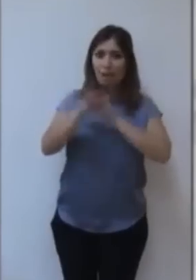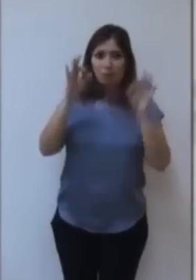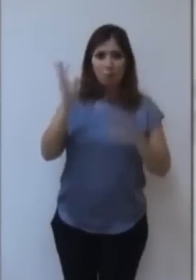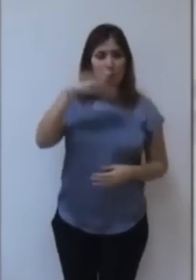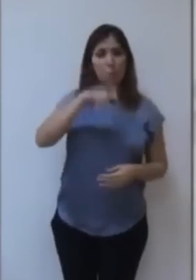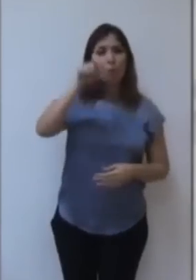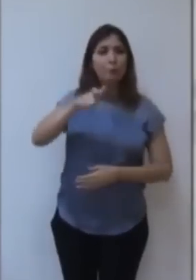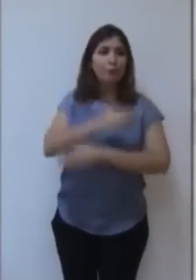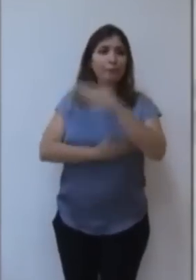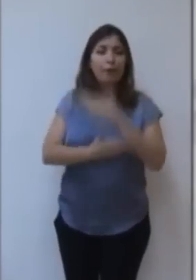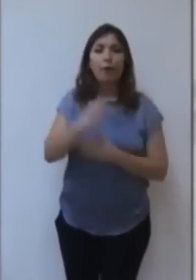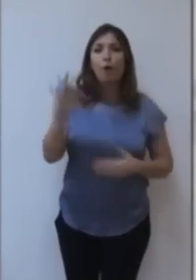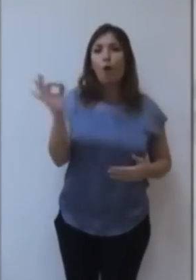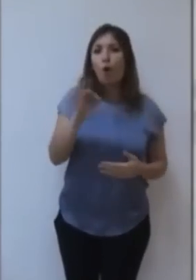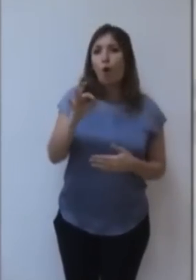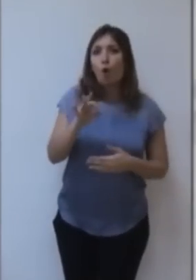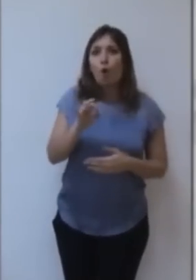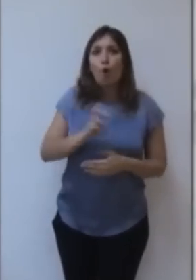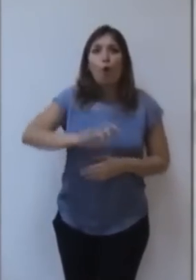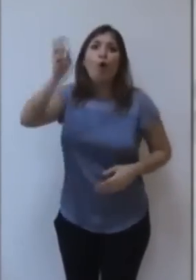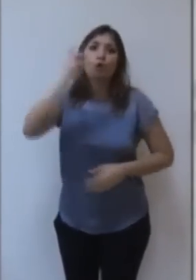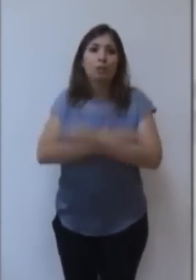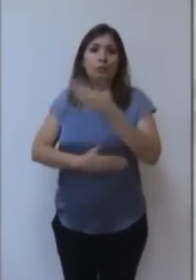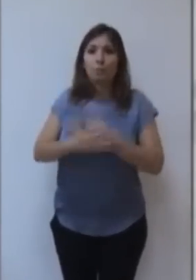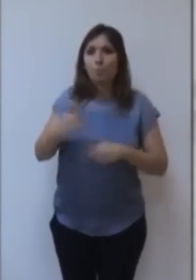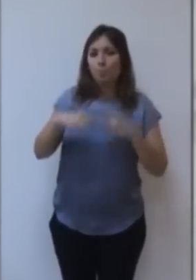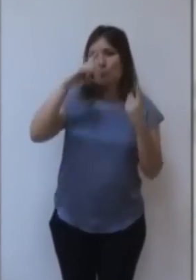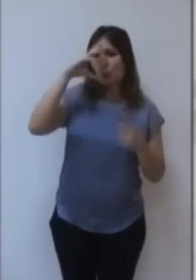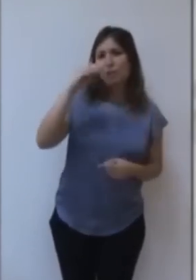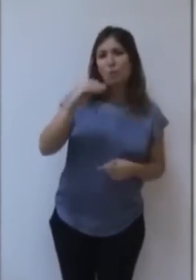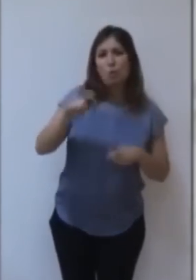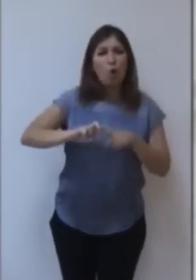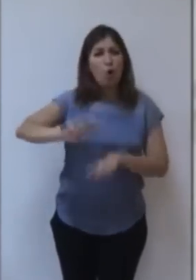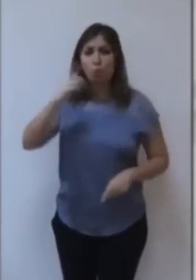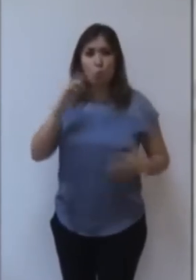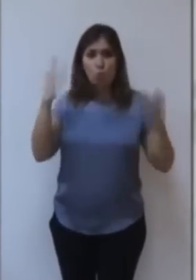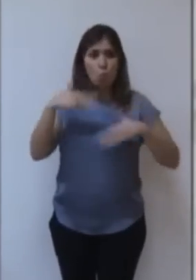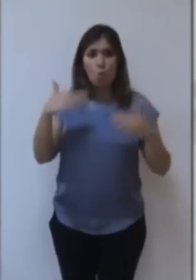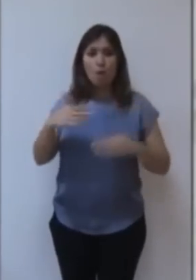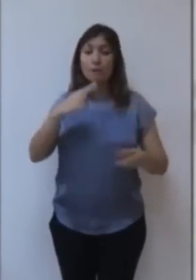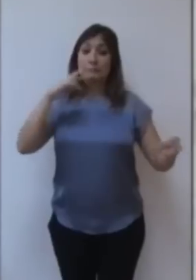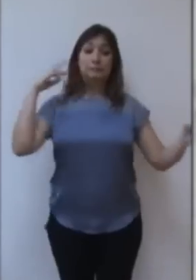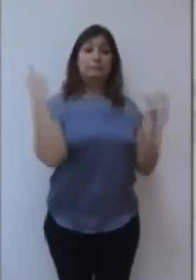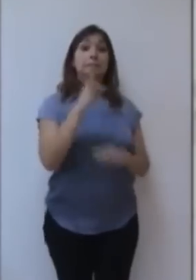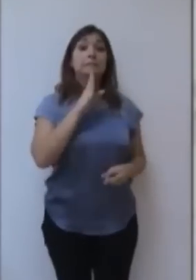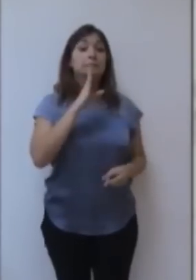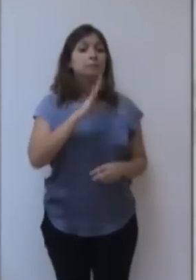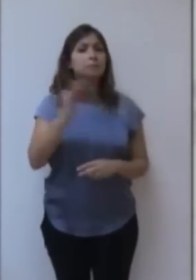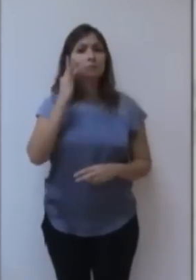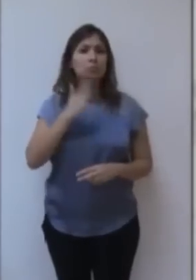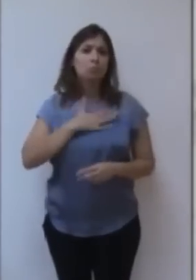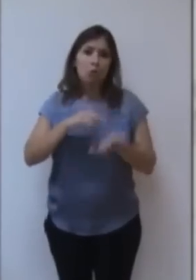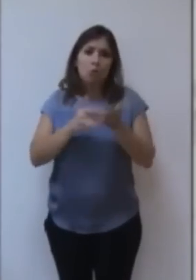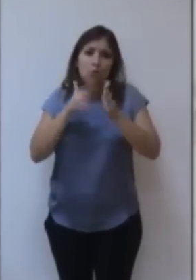personas con discapacidad ni con otro tipo de discapacidad cognitiva ni con otro tipo de discapacidades. Entonces, nosotros, bueno, de momento es un proyecto